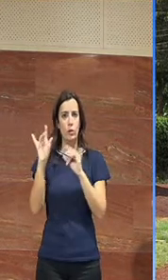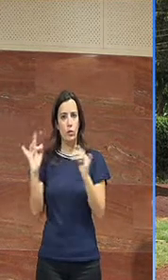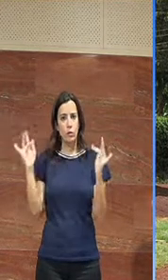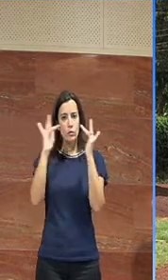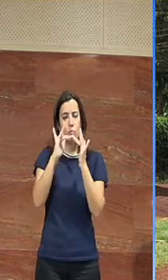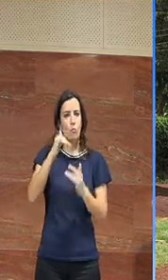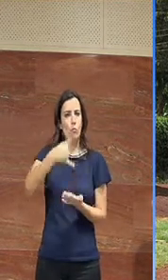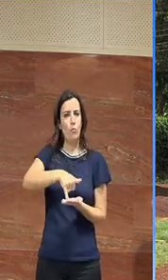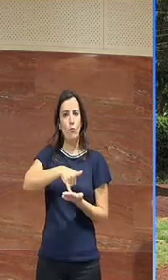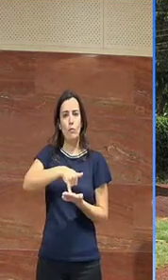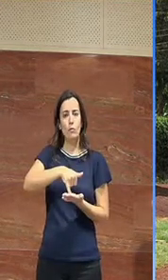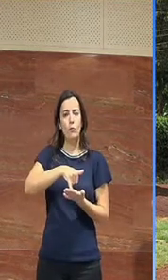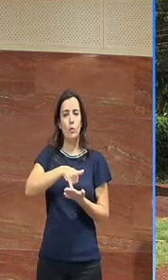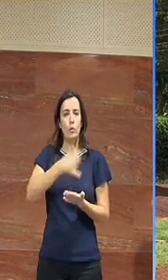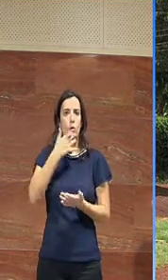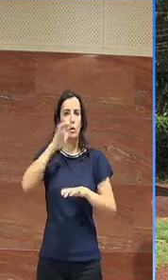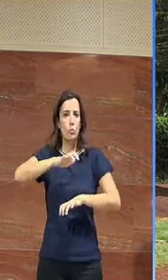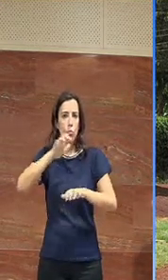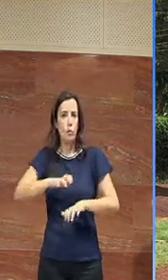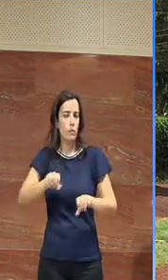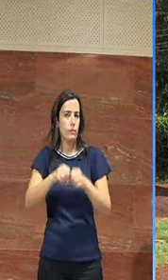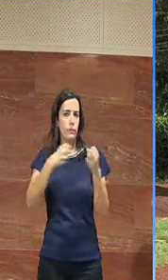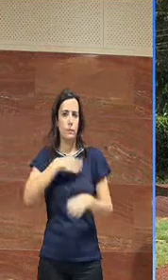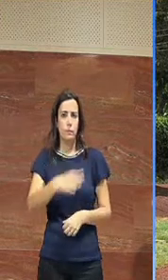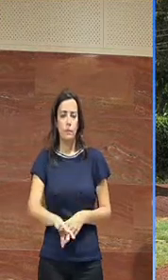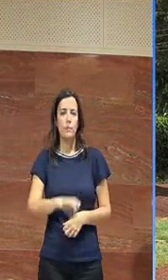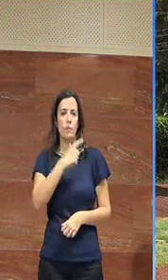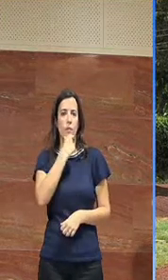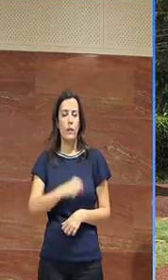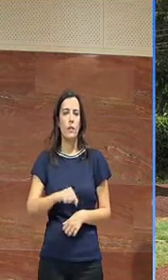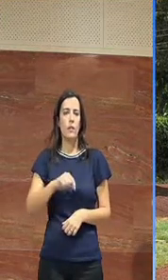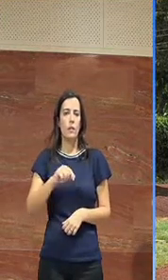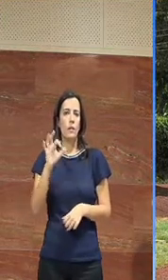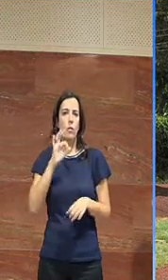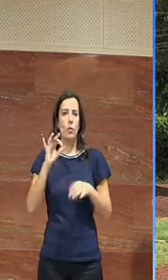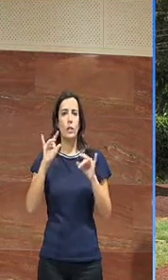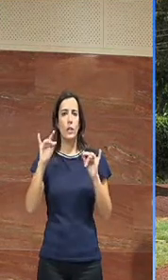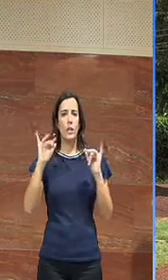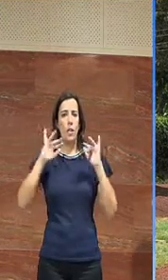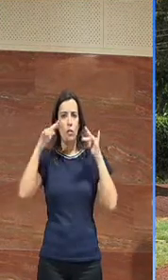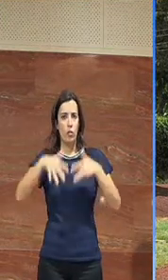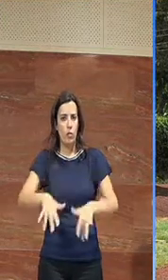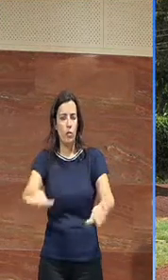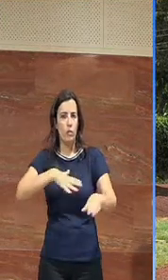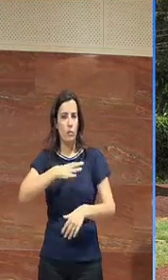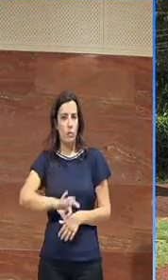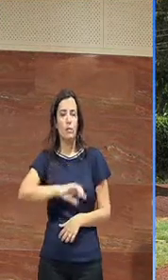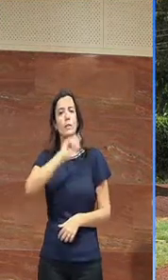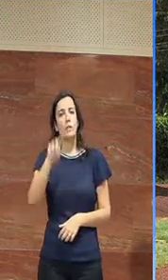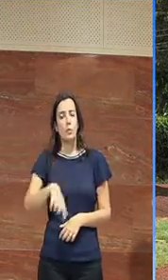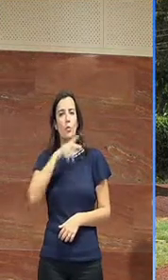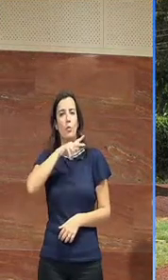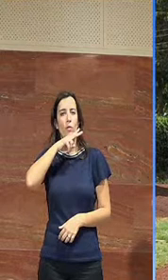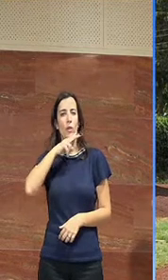vulnerables en caso de lluvia, vulnerables en caso de cualquier corrimiento de tierras, el efecto también de la